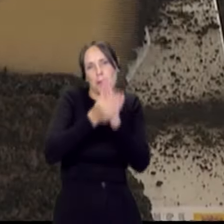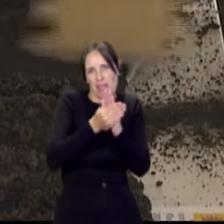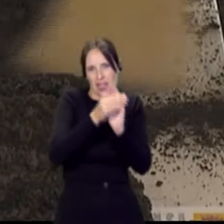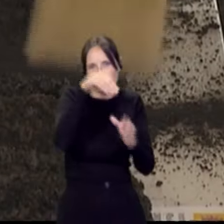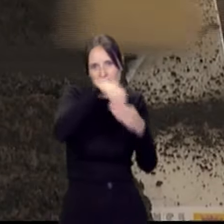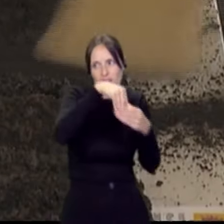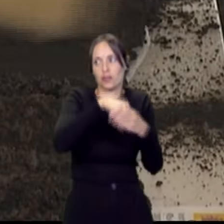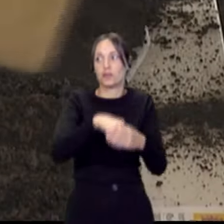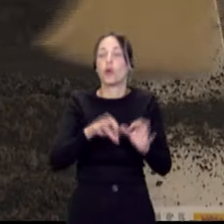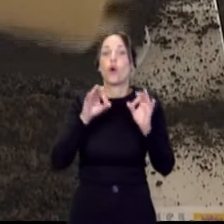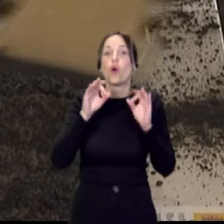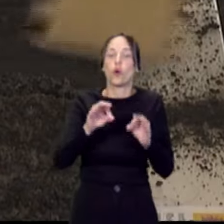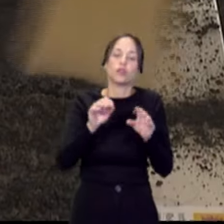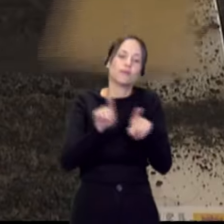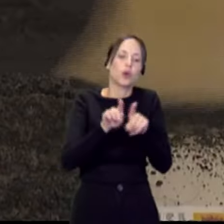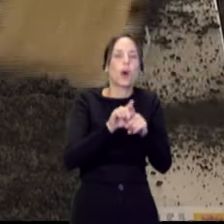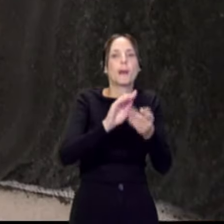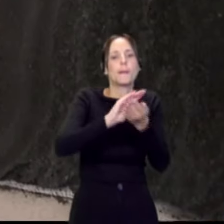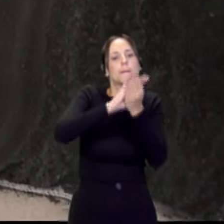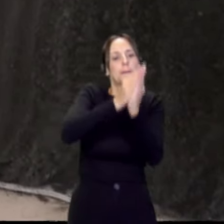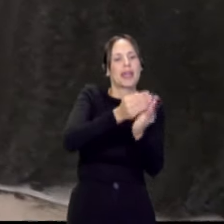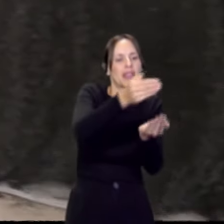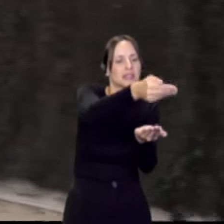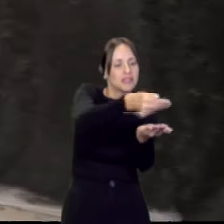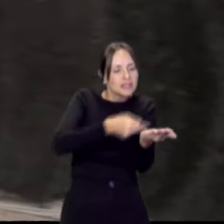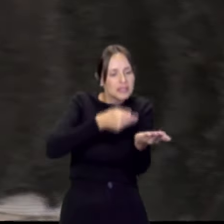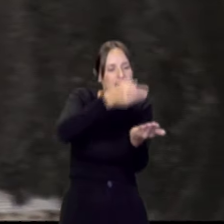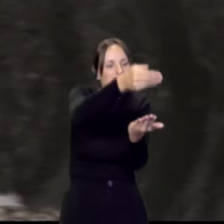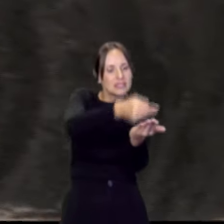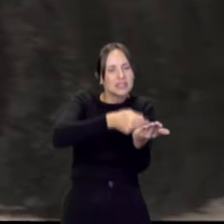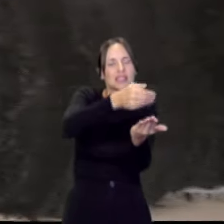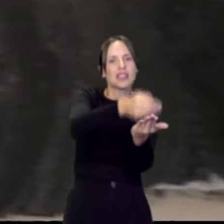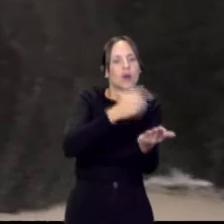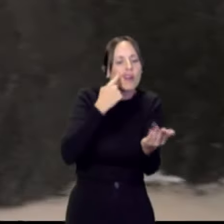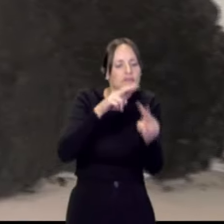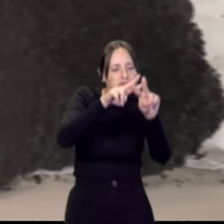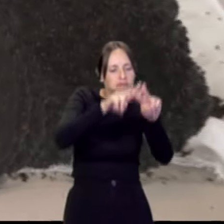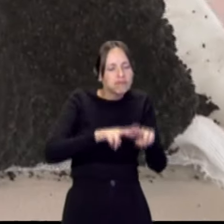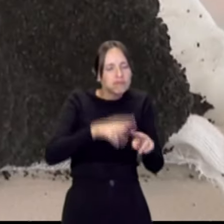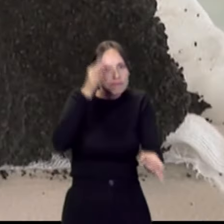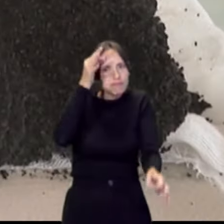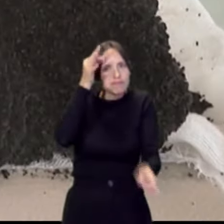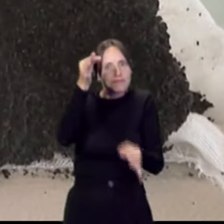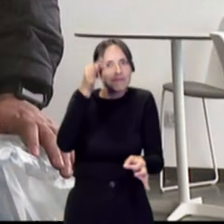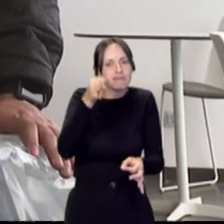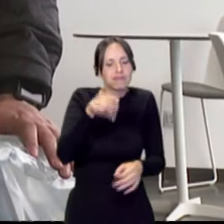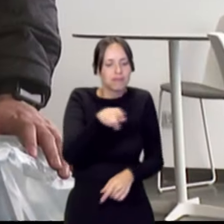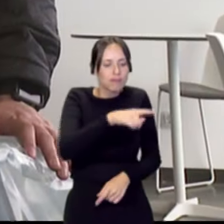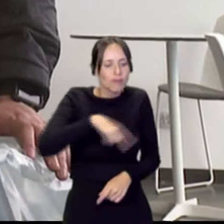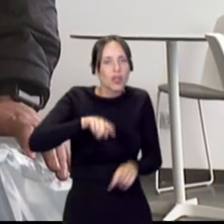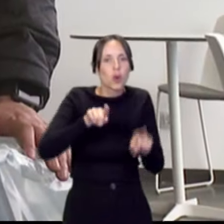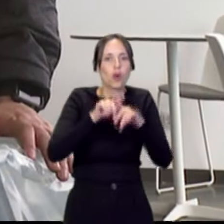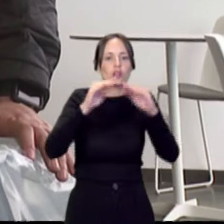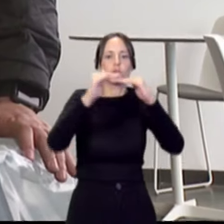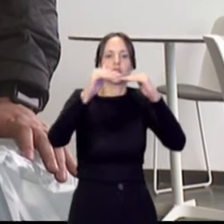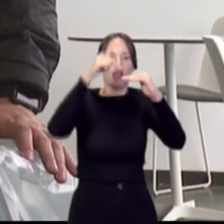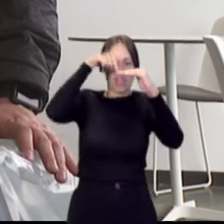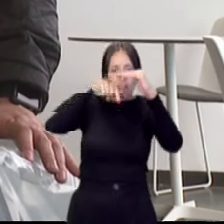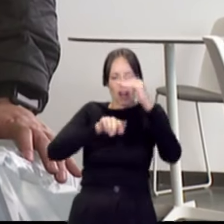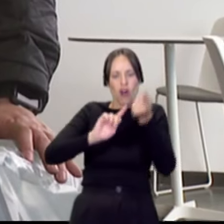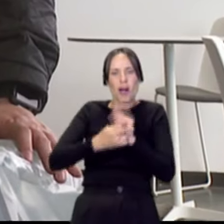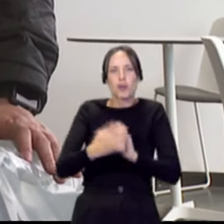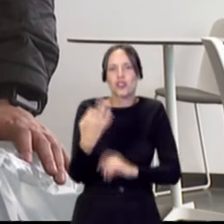La extracción de lonchas o pils en su posición original permiten observar de forma detallada los cambios bajo la superficie. Los